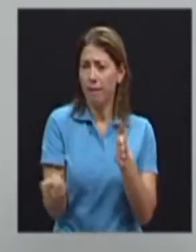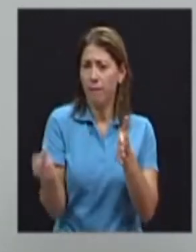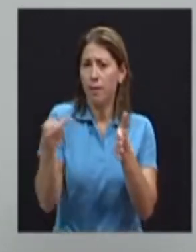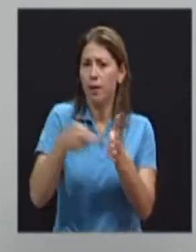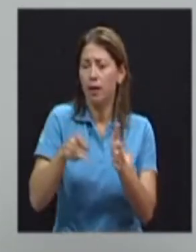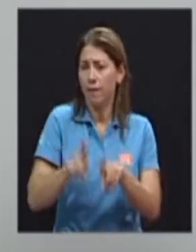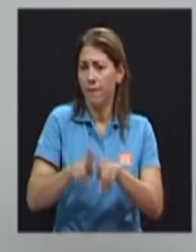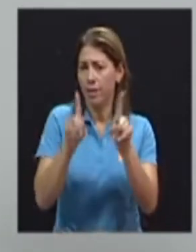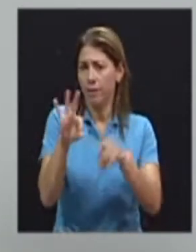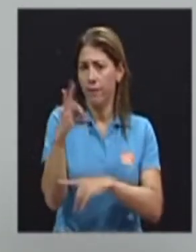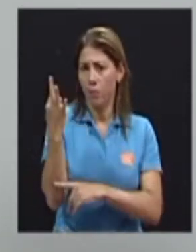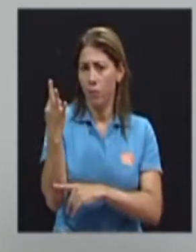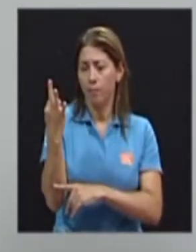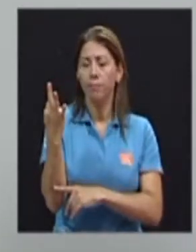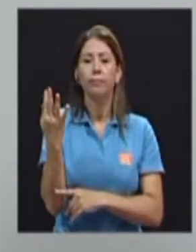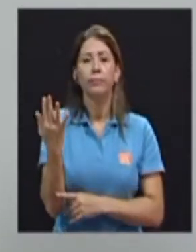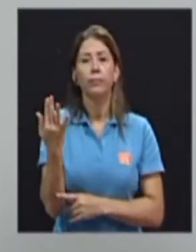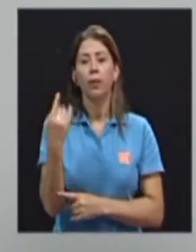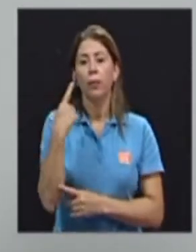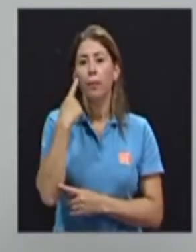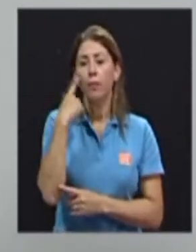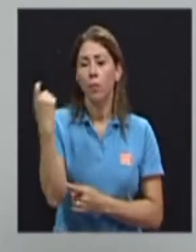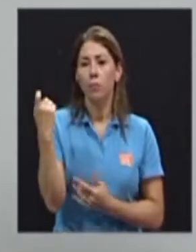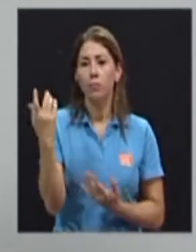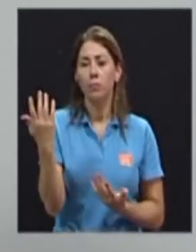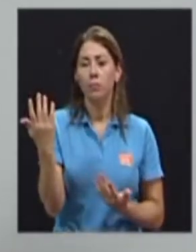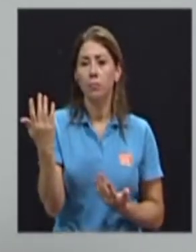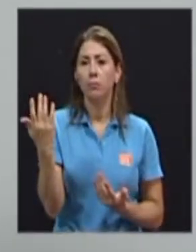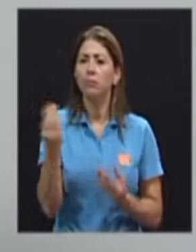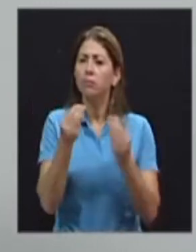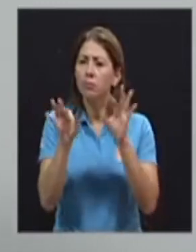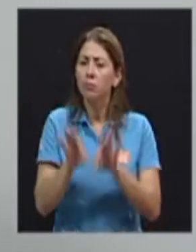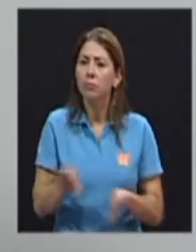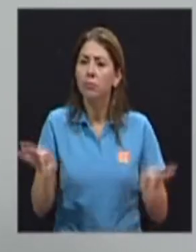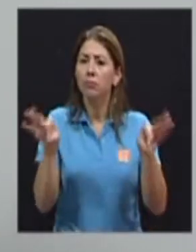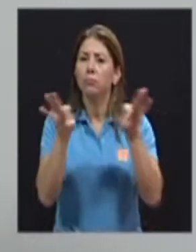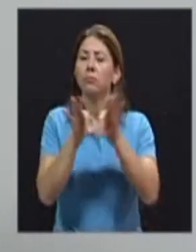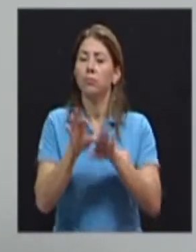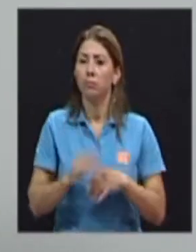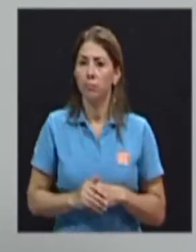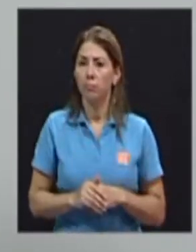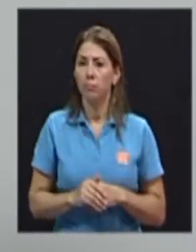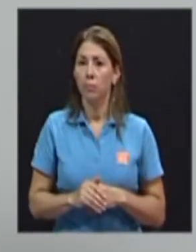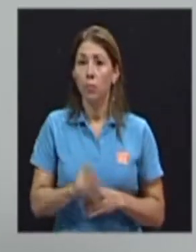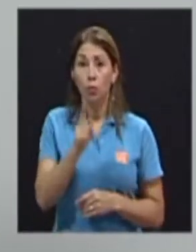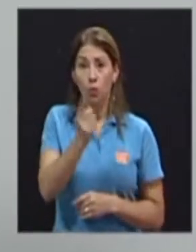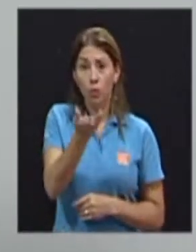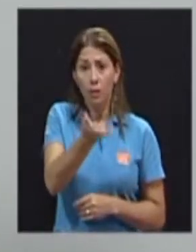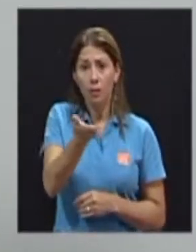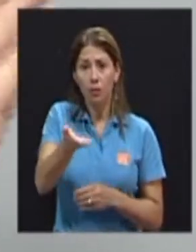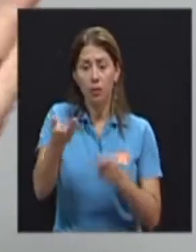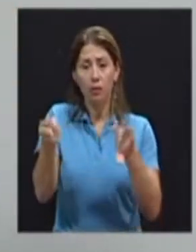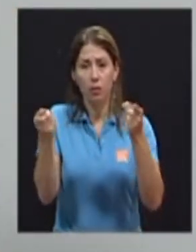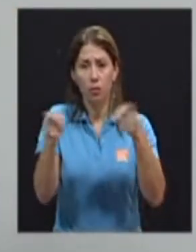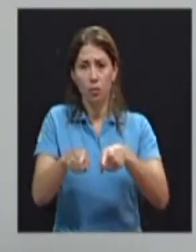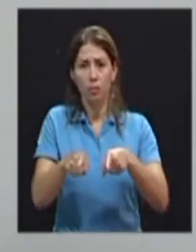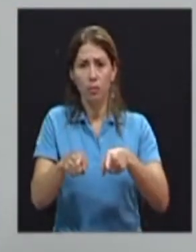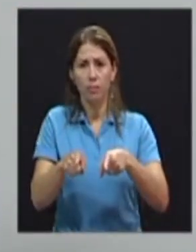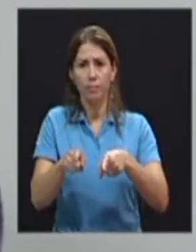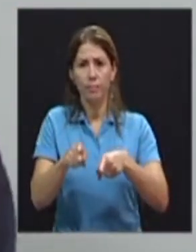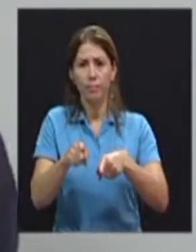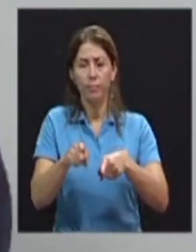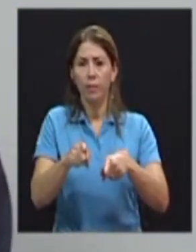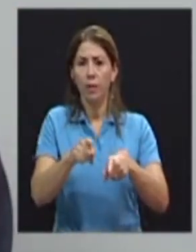manera, porque me parece importantísimo. Una de las cosas que ocurre en todo